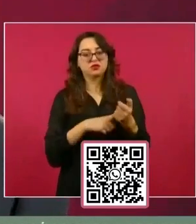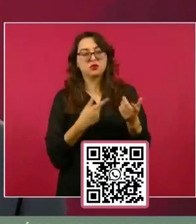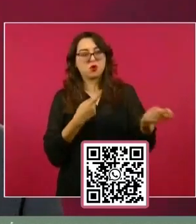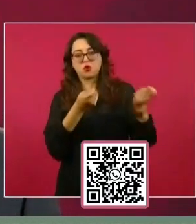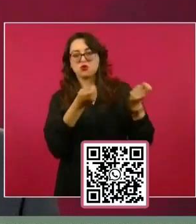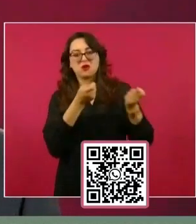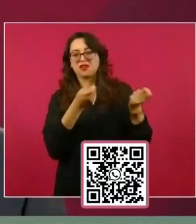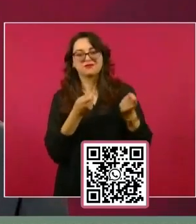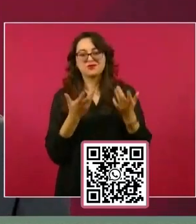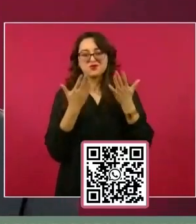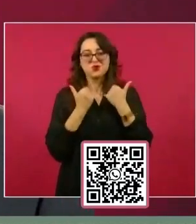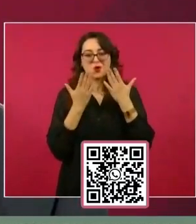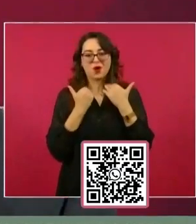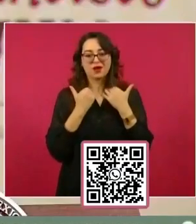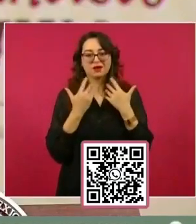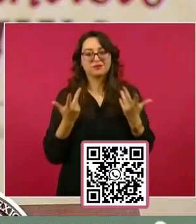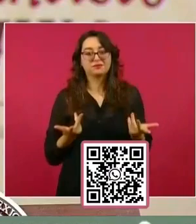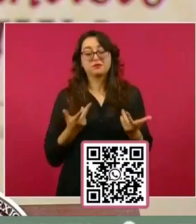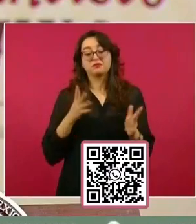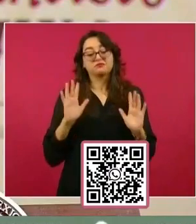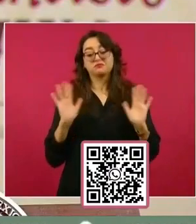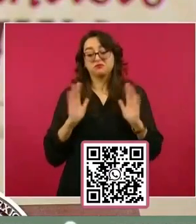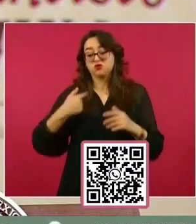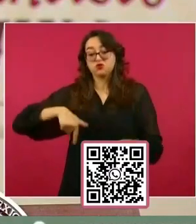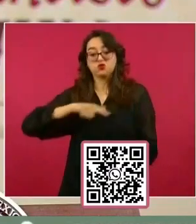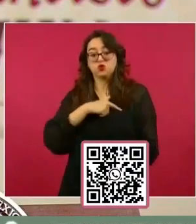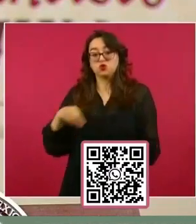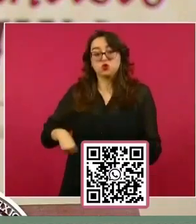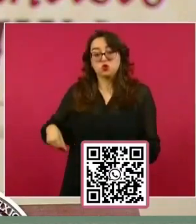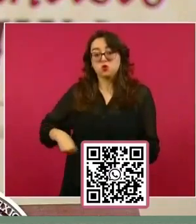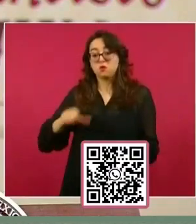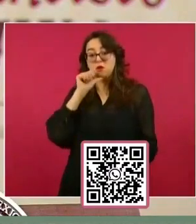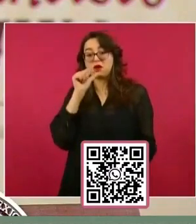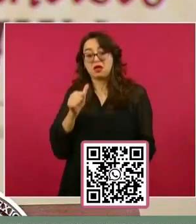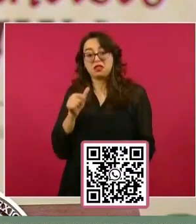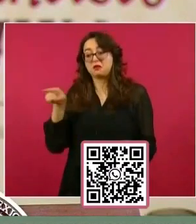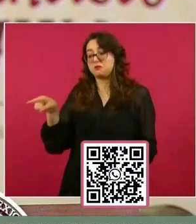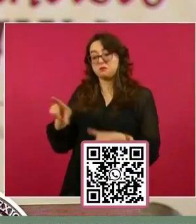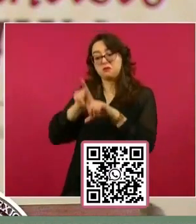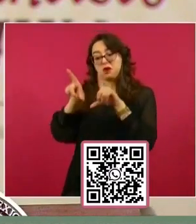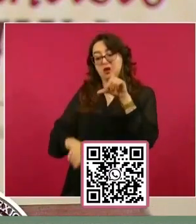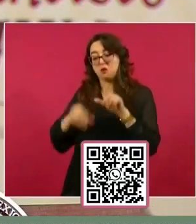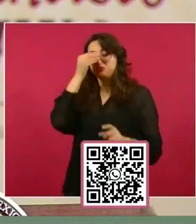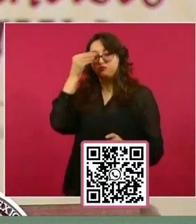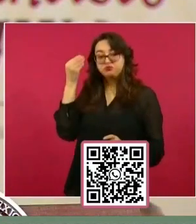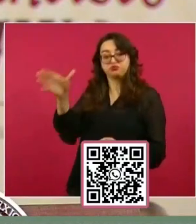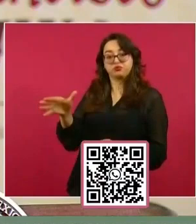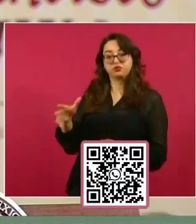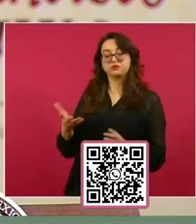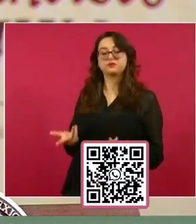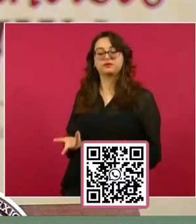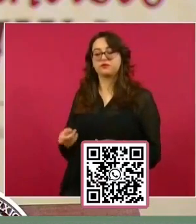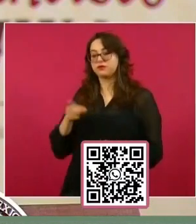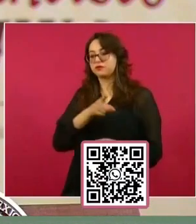responsabilidad de organizaciones que están en México. Entonces, por lo tanto, la lógica es autorícese, desígneseles